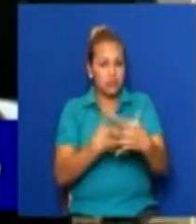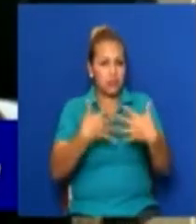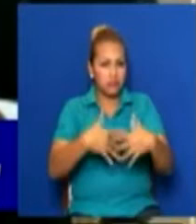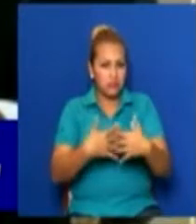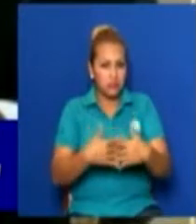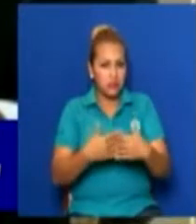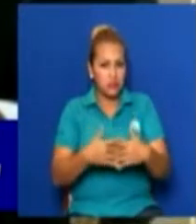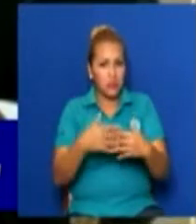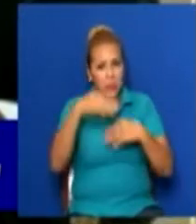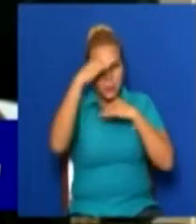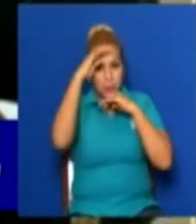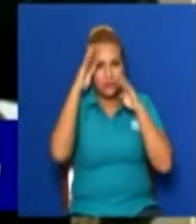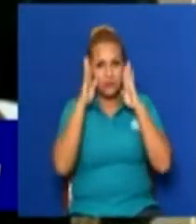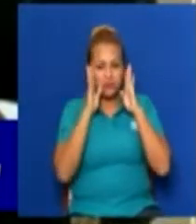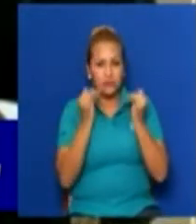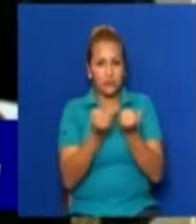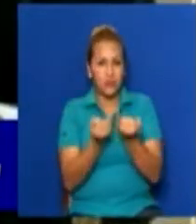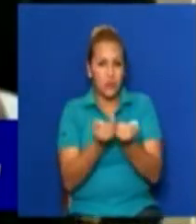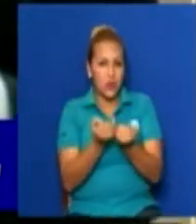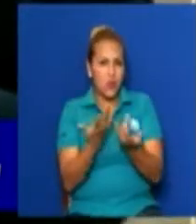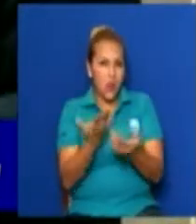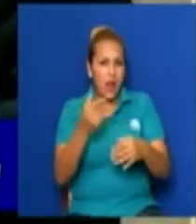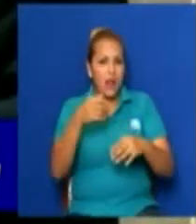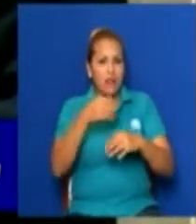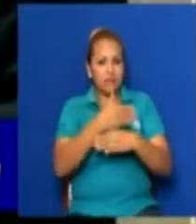como el sector público.